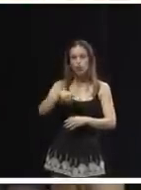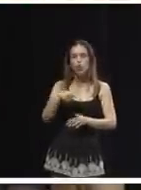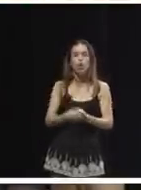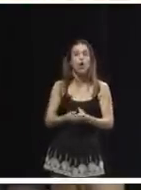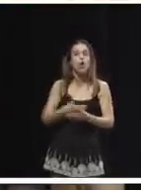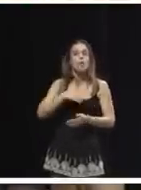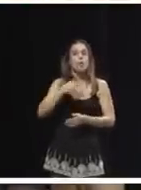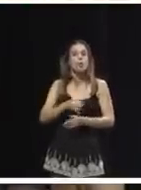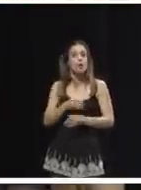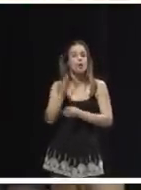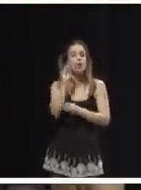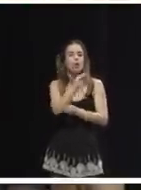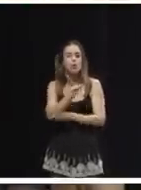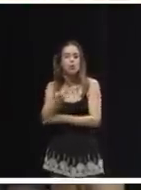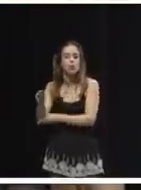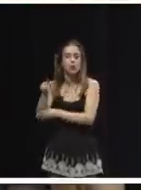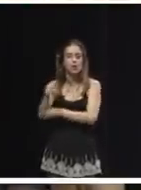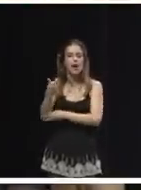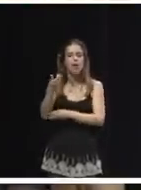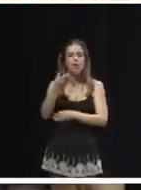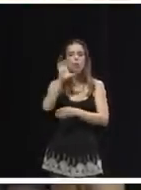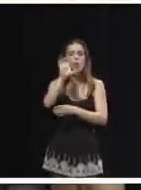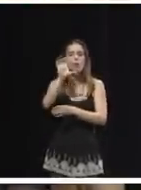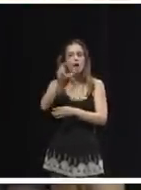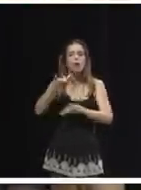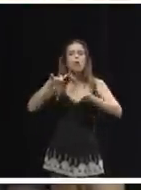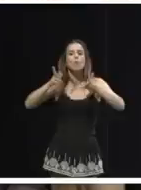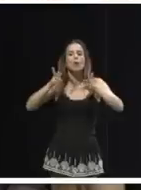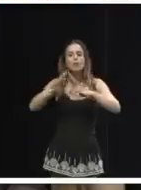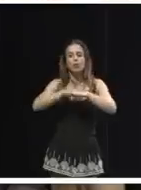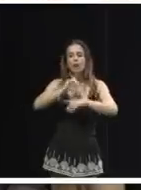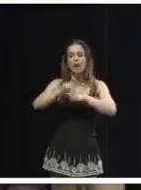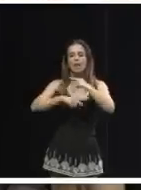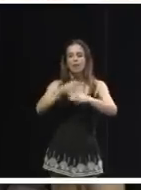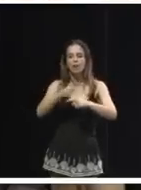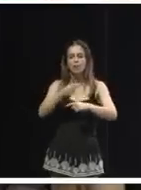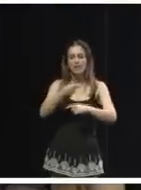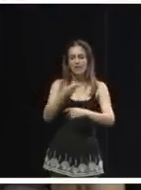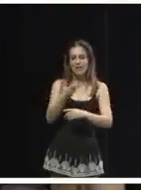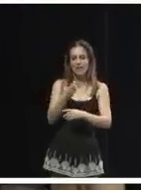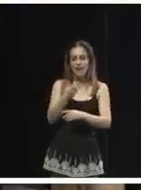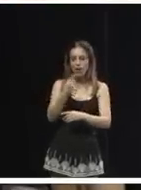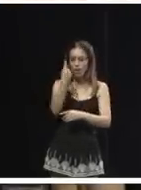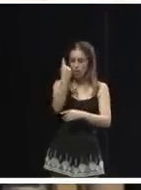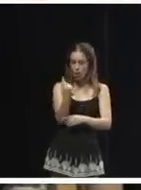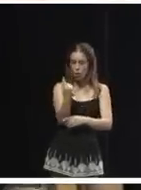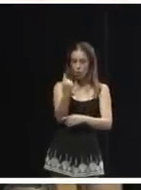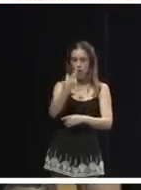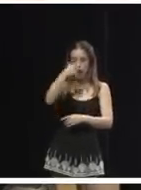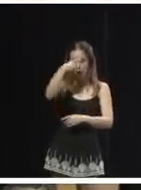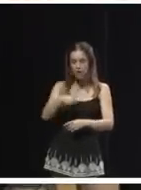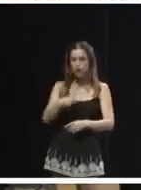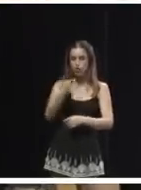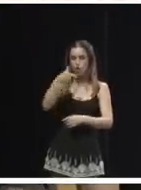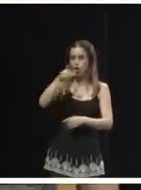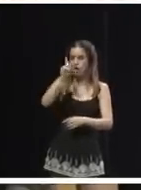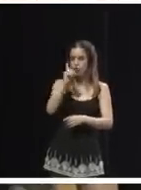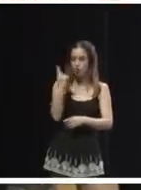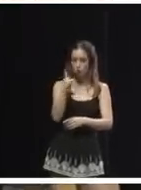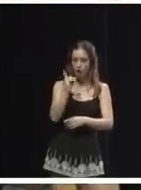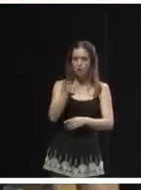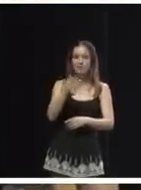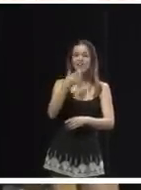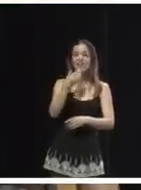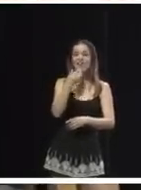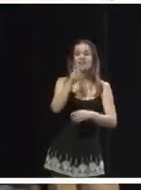corresponsabilidad de los cuidados, porque podemos conseguir un permiso para las familias monoparentales, como soy yo, de 32 semanas y igualar los